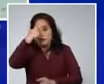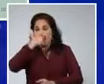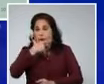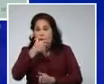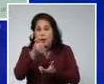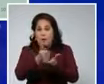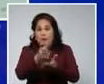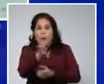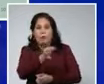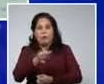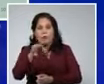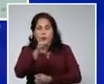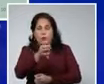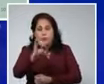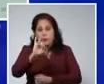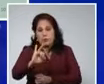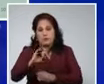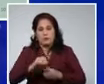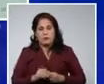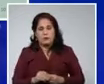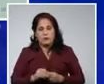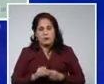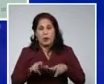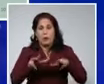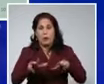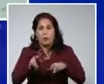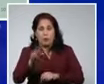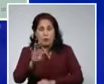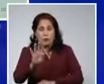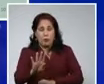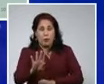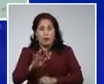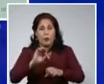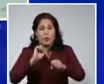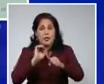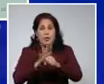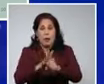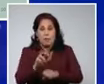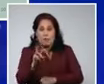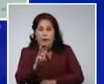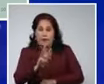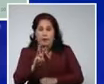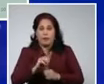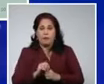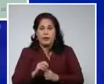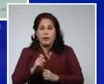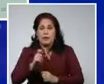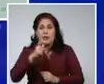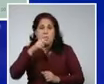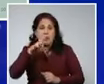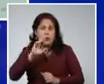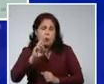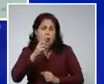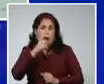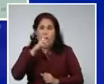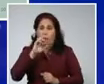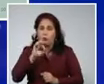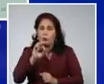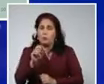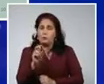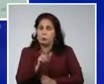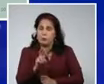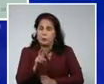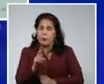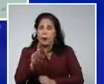municipio, 7, en Morón 4, en Chamba 3, en Ciro Redondo 2 y en Bolivia